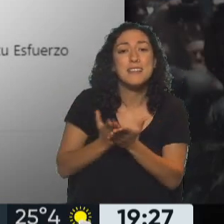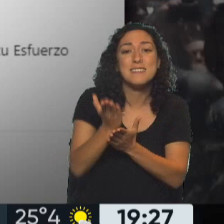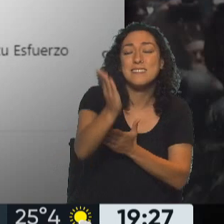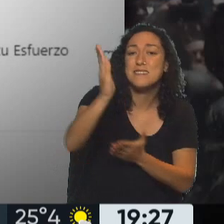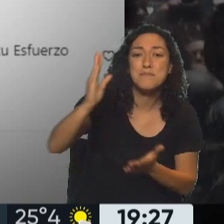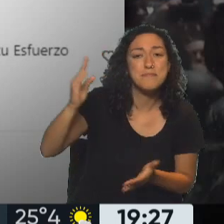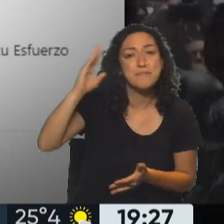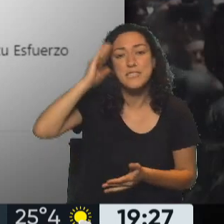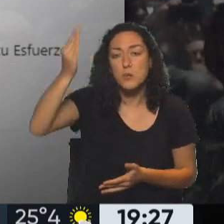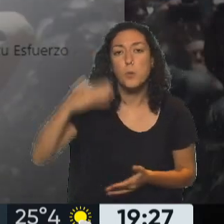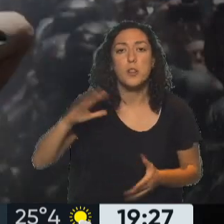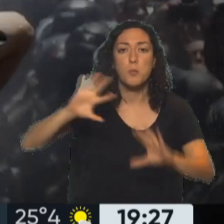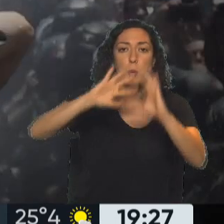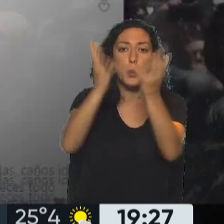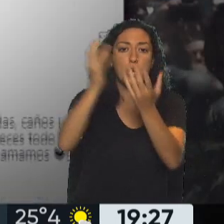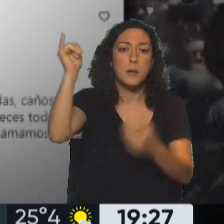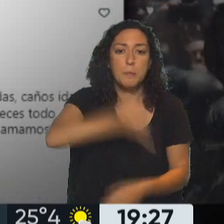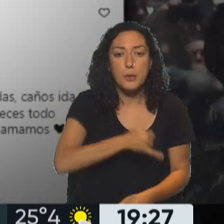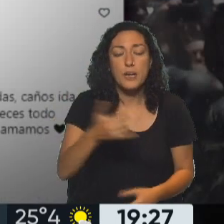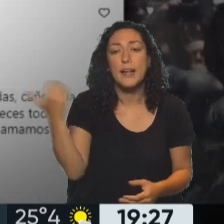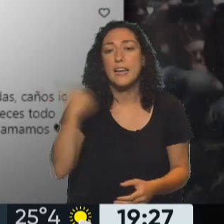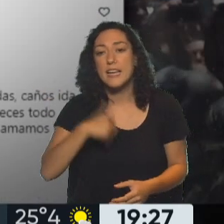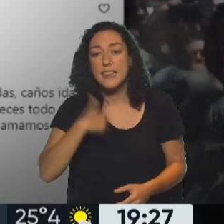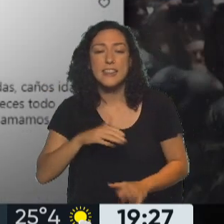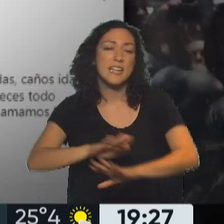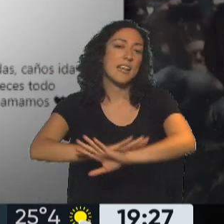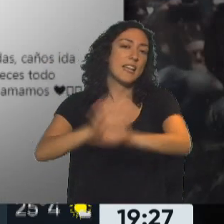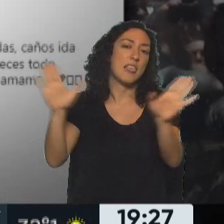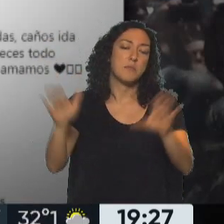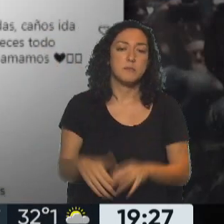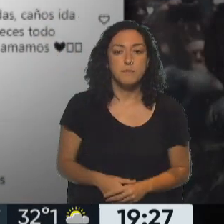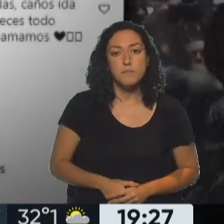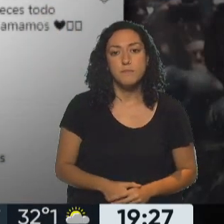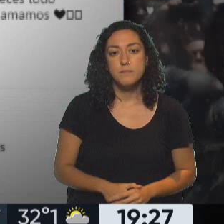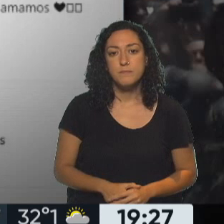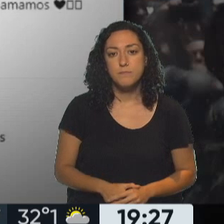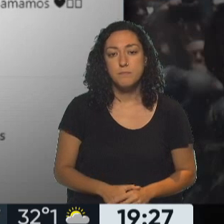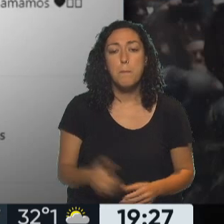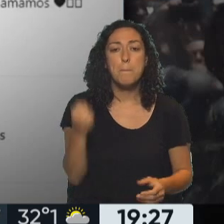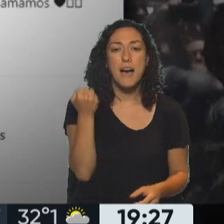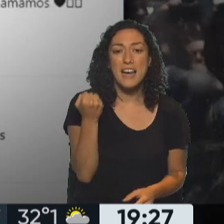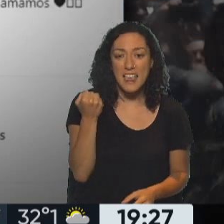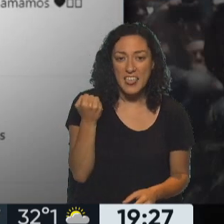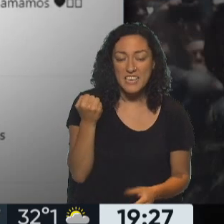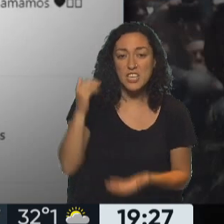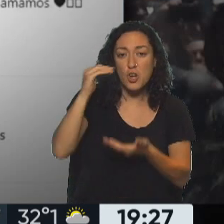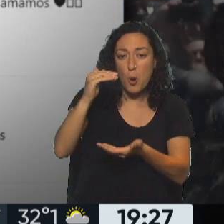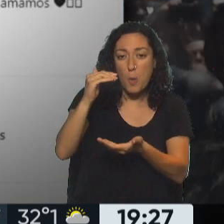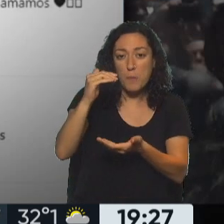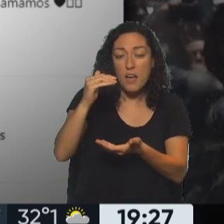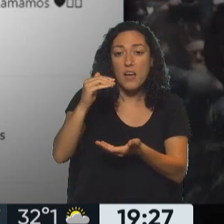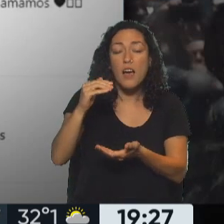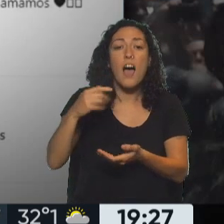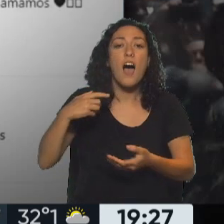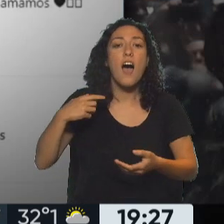vida. Gracias. Campeones del mundo, Argentina y nada más. Claro. Leo Paredes, que ahí con la copa, mirá la camiseta que tiene ahí, la